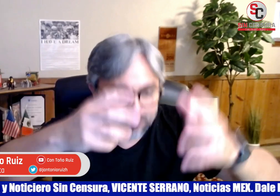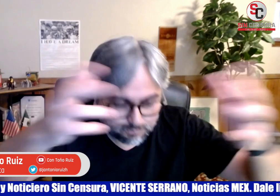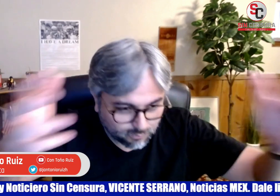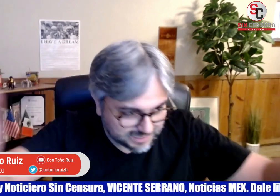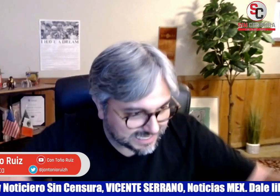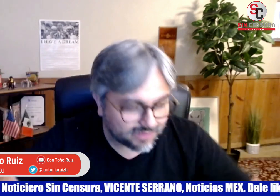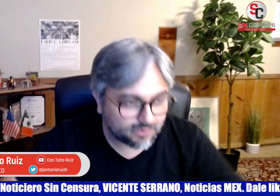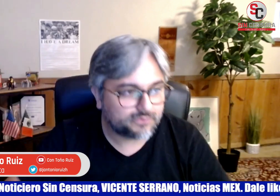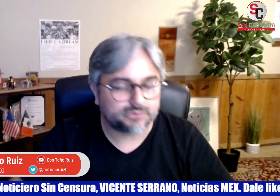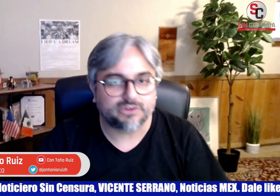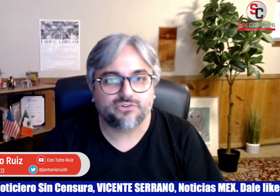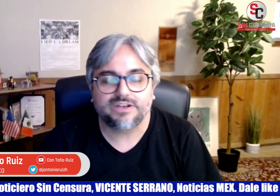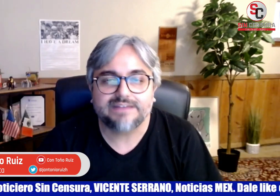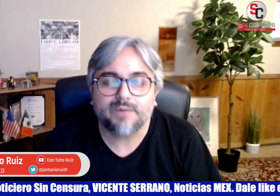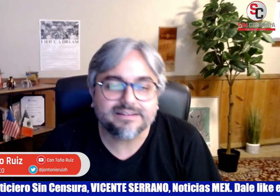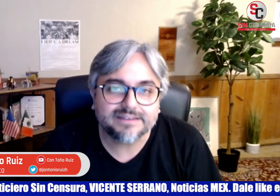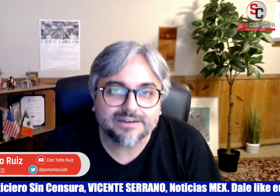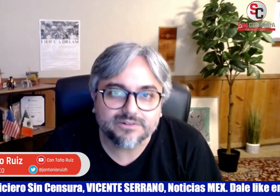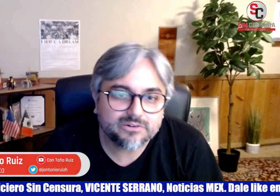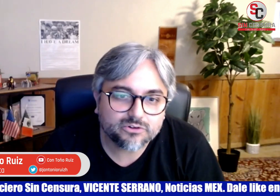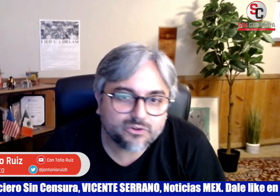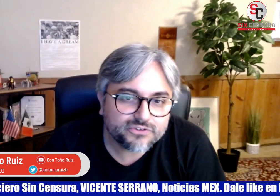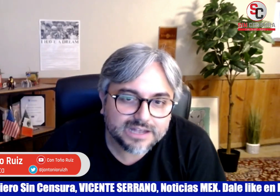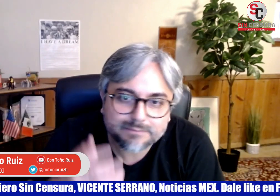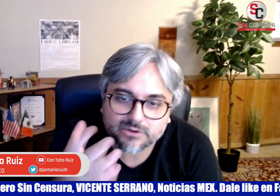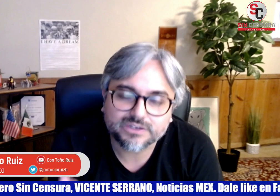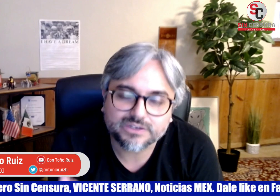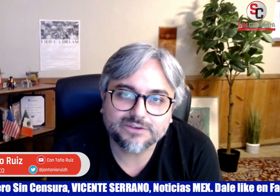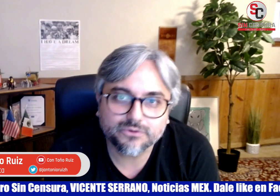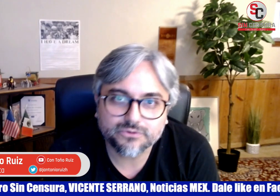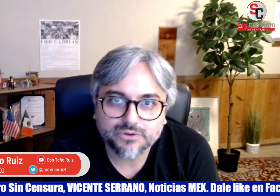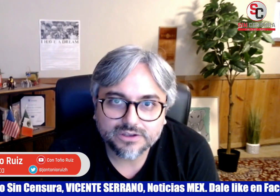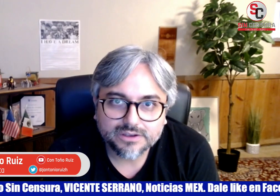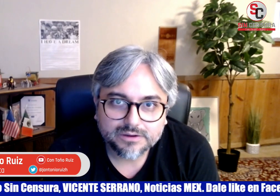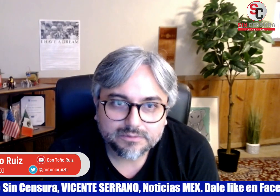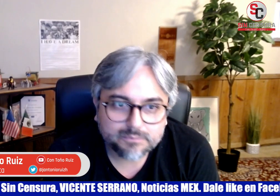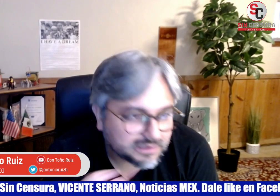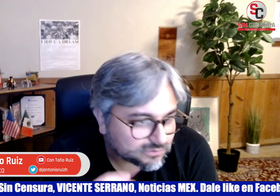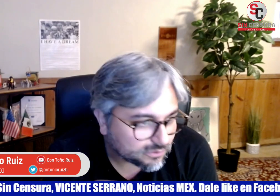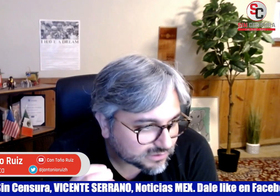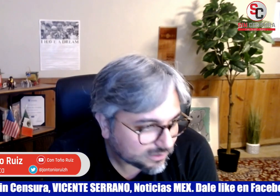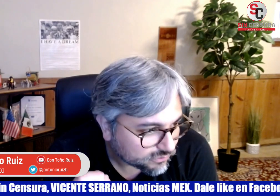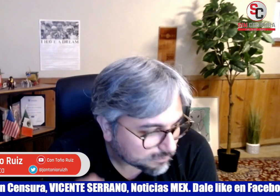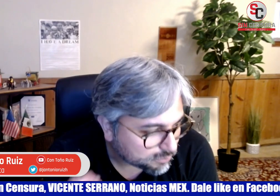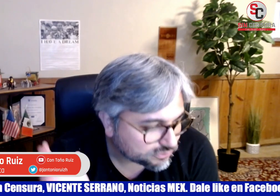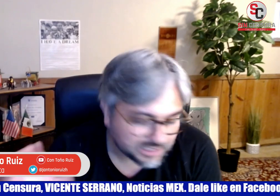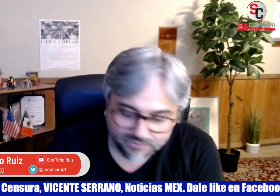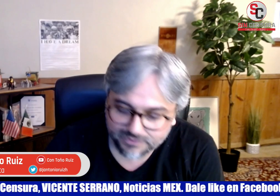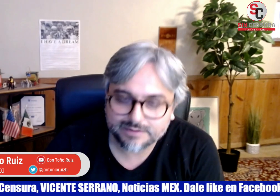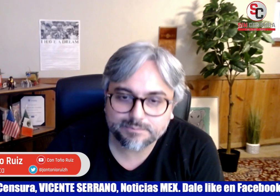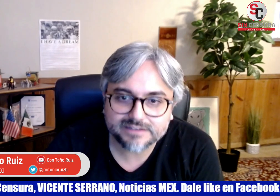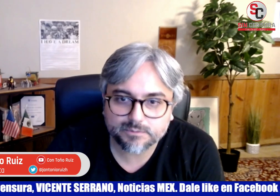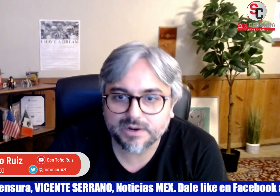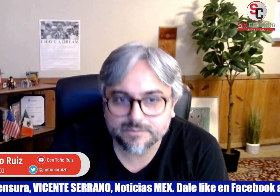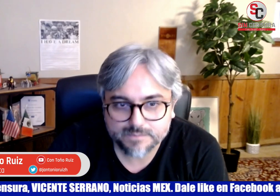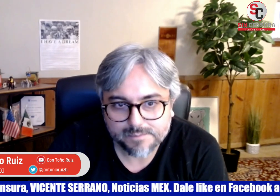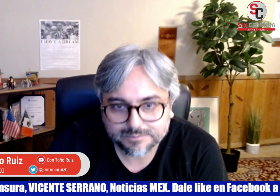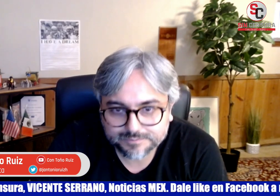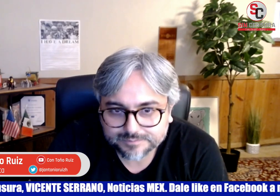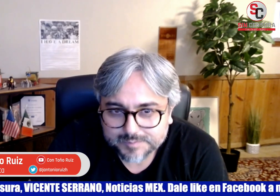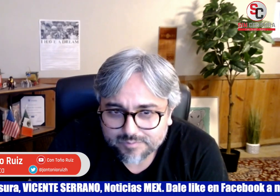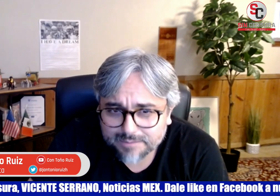o han publicado situaciones, aún así nos consideran menos que ellos, porque son los que nos impusieron desde el principio.